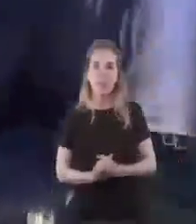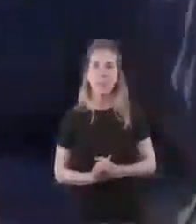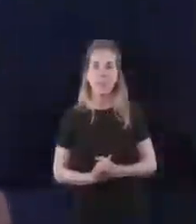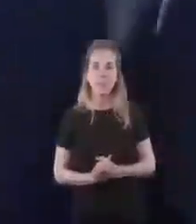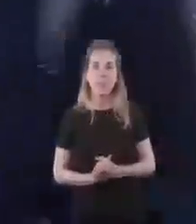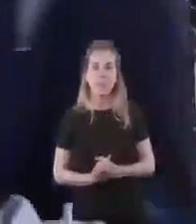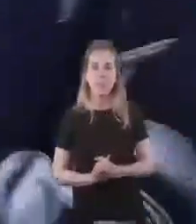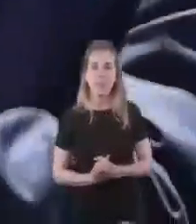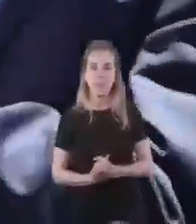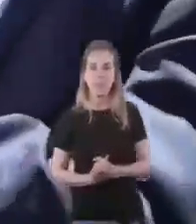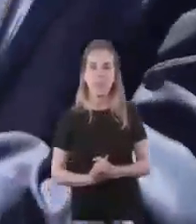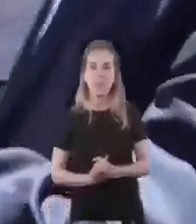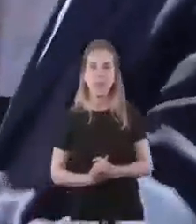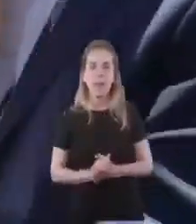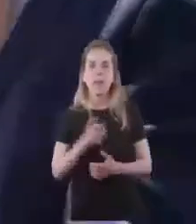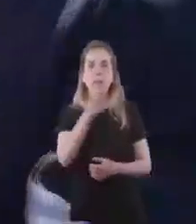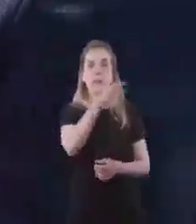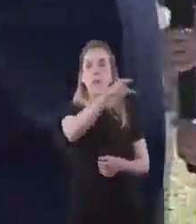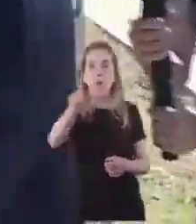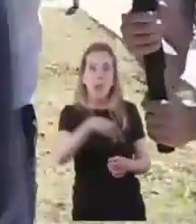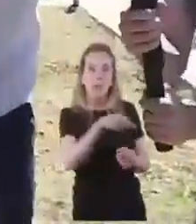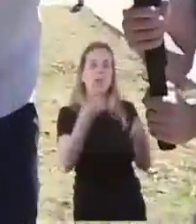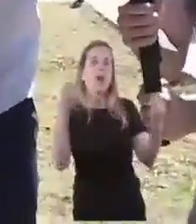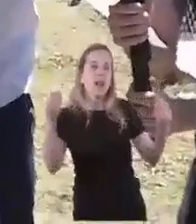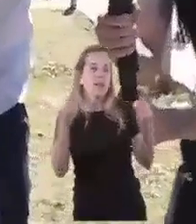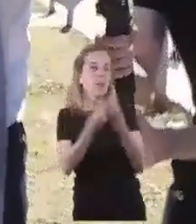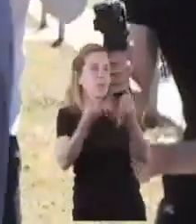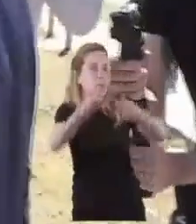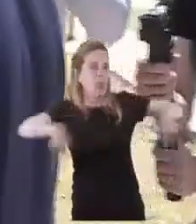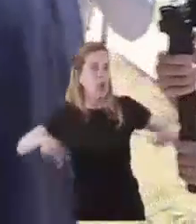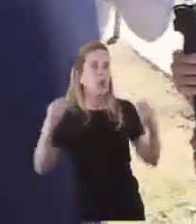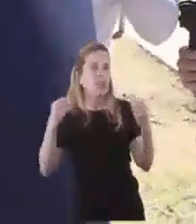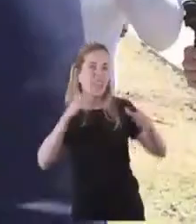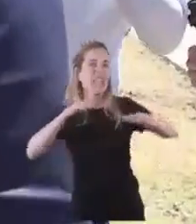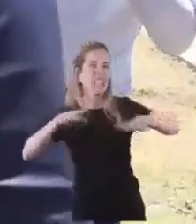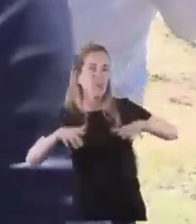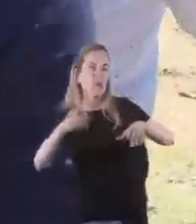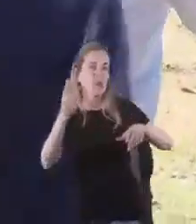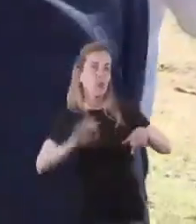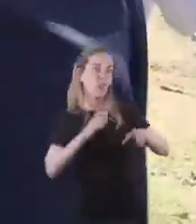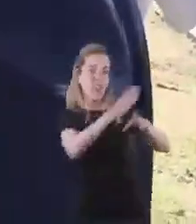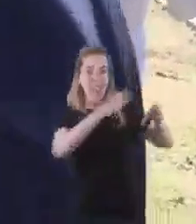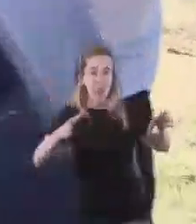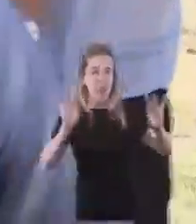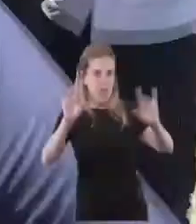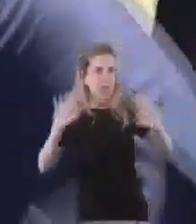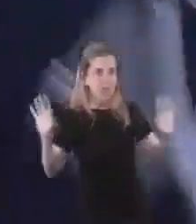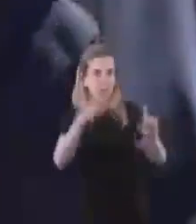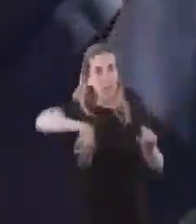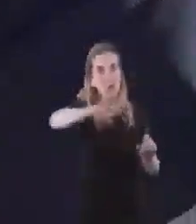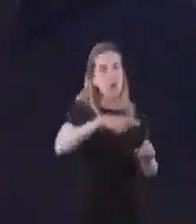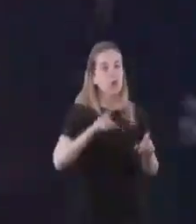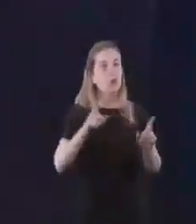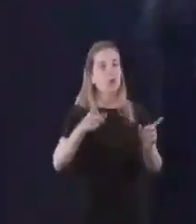Nunca olviden que todo esto lo hicimos en el tiempo más ingrato que nos deparó la historia. Y que nunca bajamos los